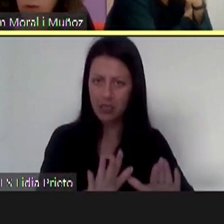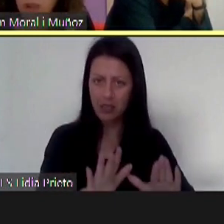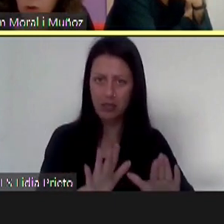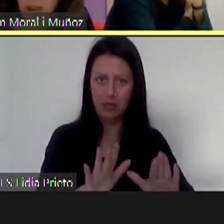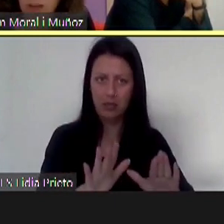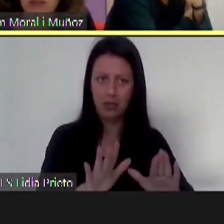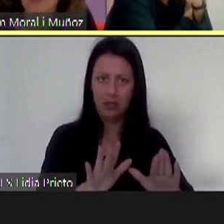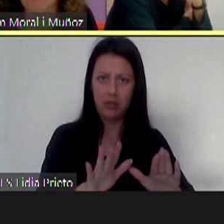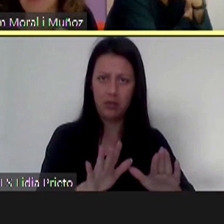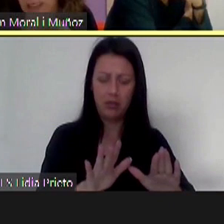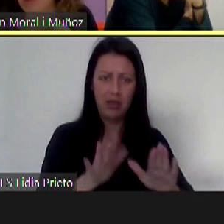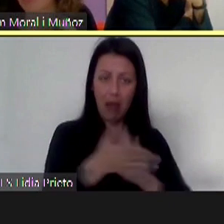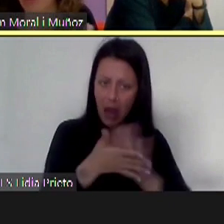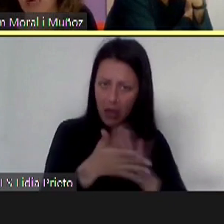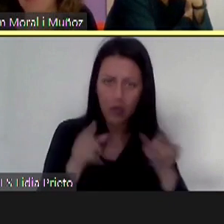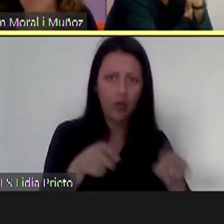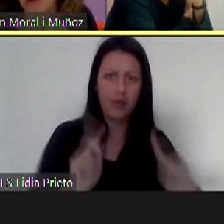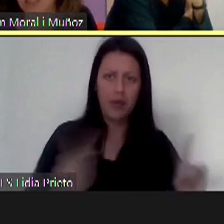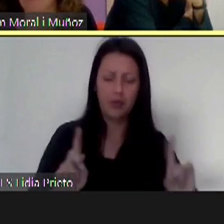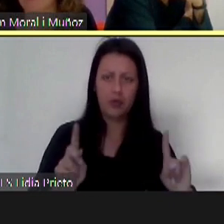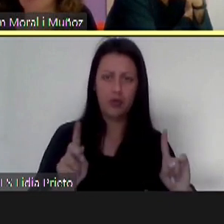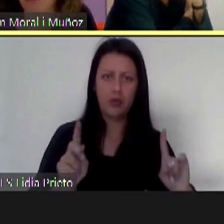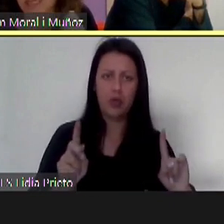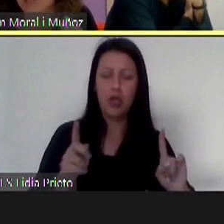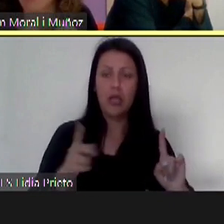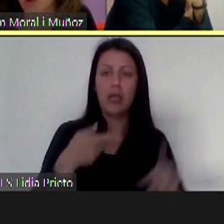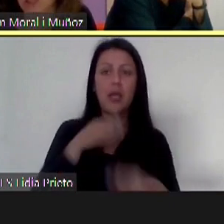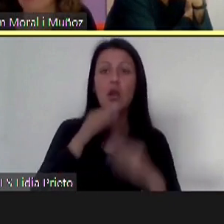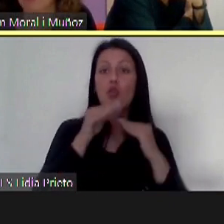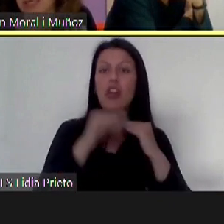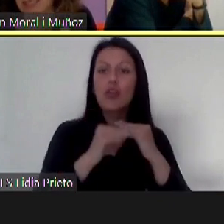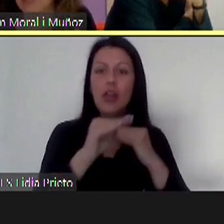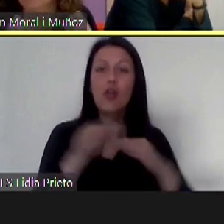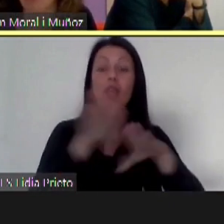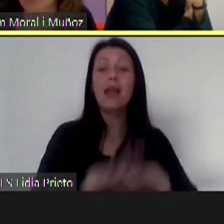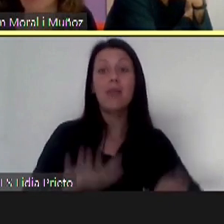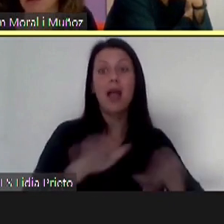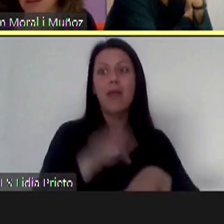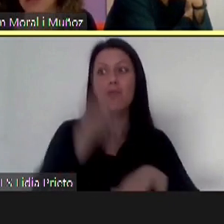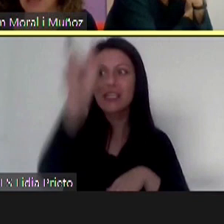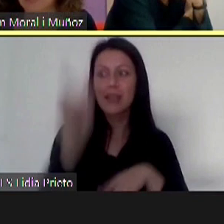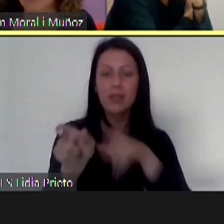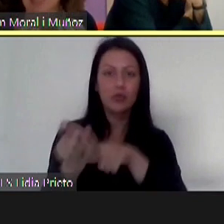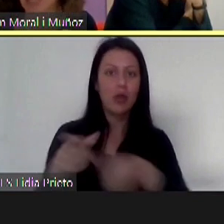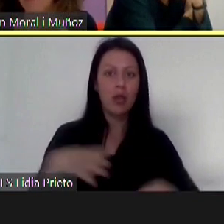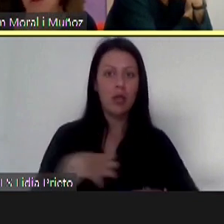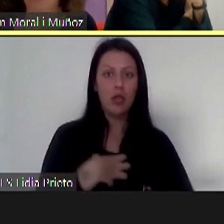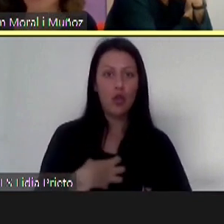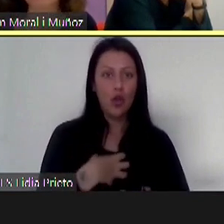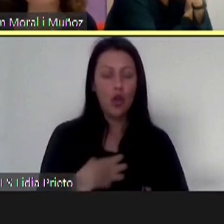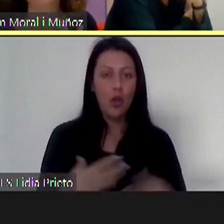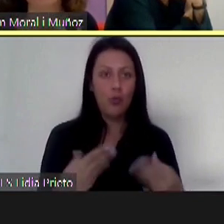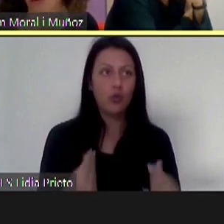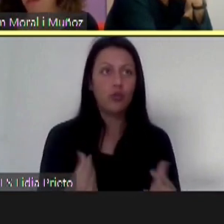entramos ahí. Mantenemos un tono calmado, porque en ese momento bastante angustia sintiendo la persona de que está